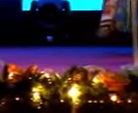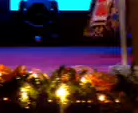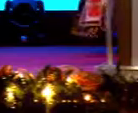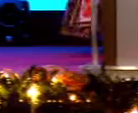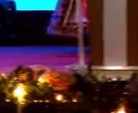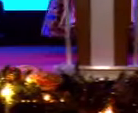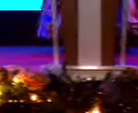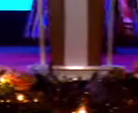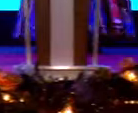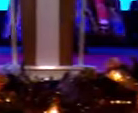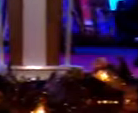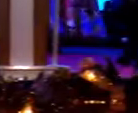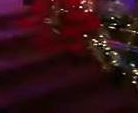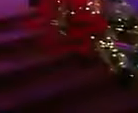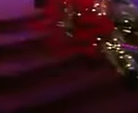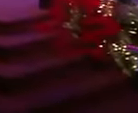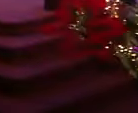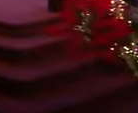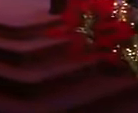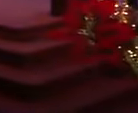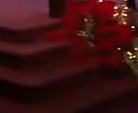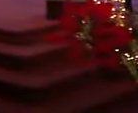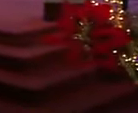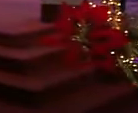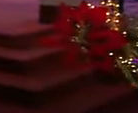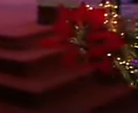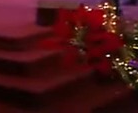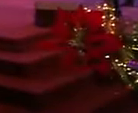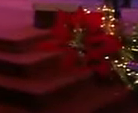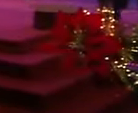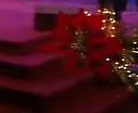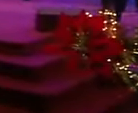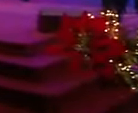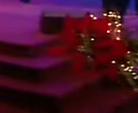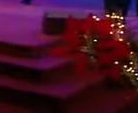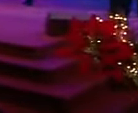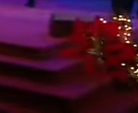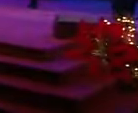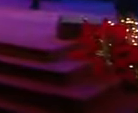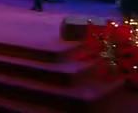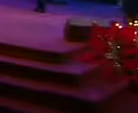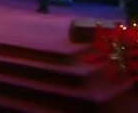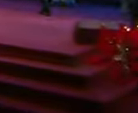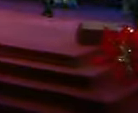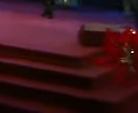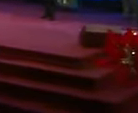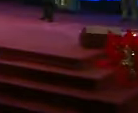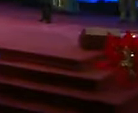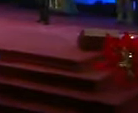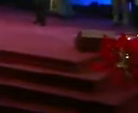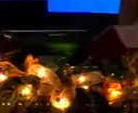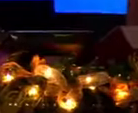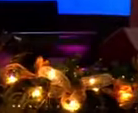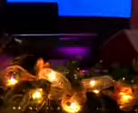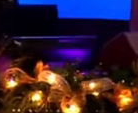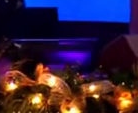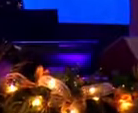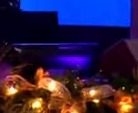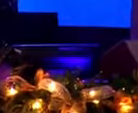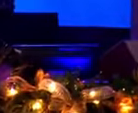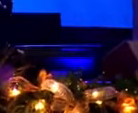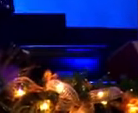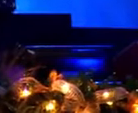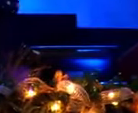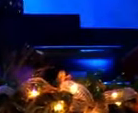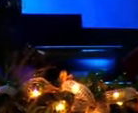ni con ejército, más con su Santo Espíritu. ¿Y qué pasó? Y esos